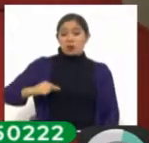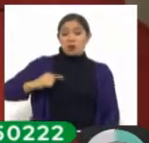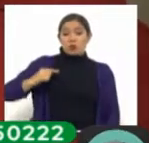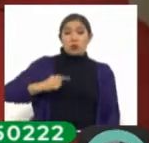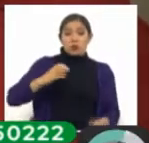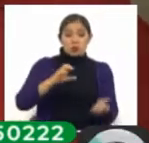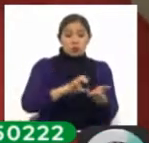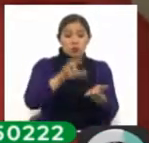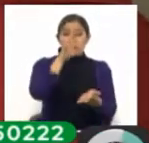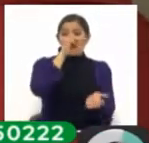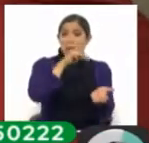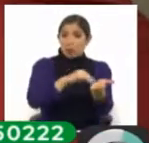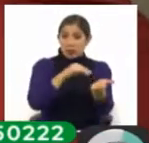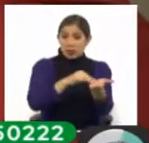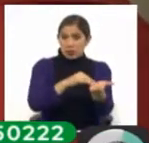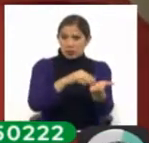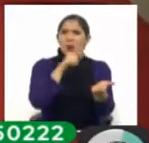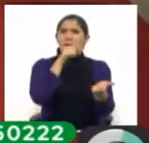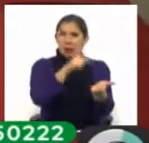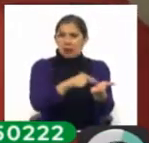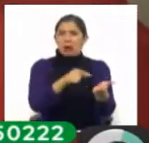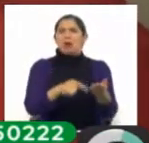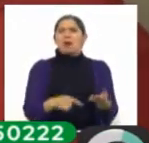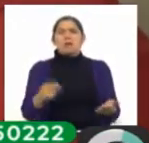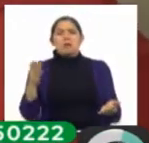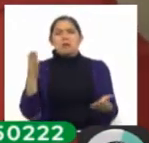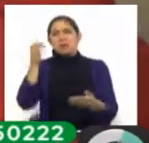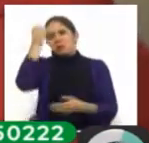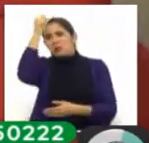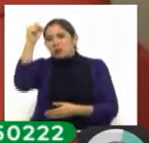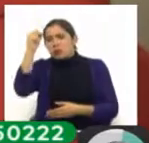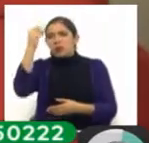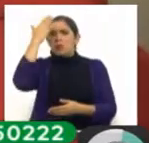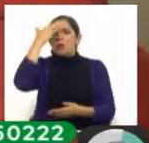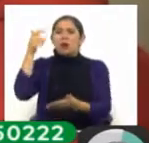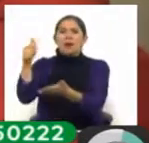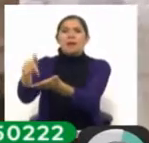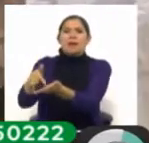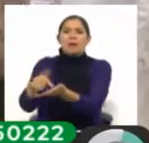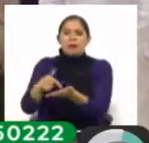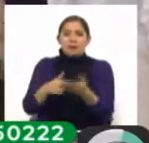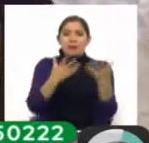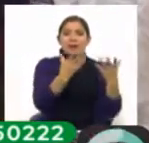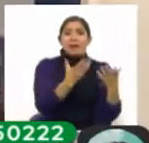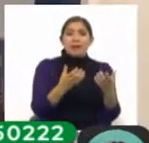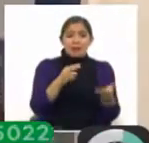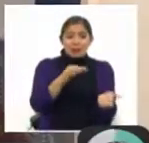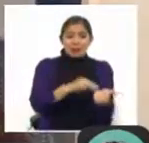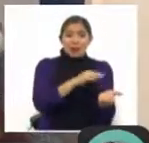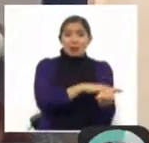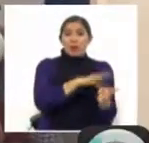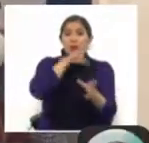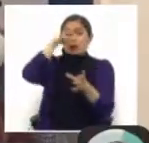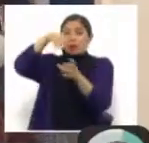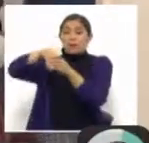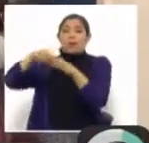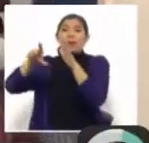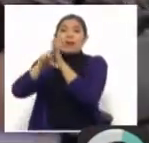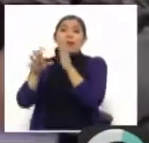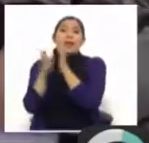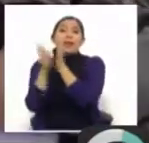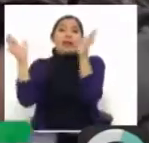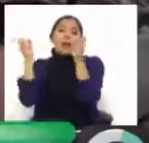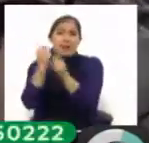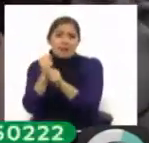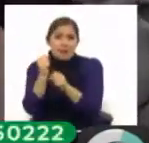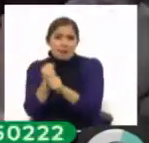Bolivia cumplen una huelga indefinida en demanda de la incorporación de ese sector a la Ley General de Trabajo, de mejores condiciones